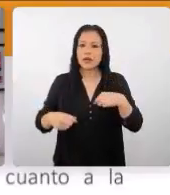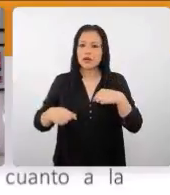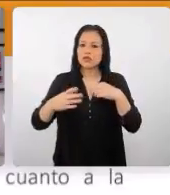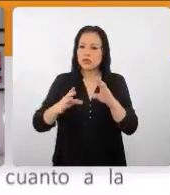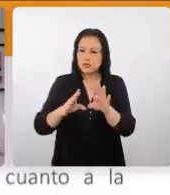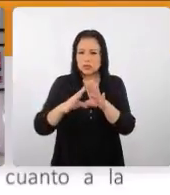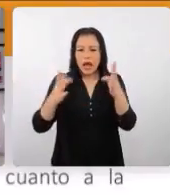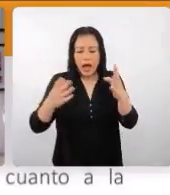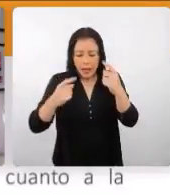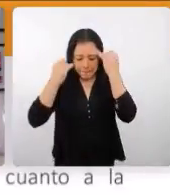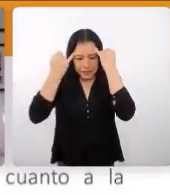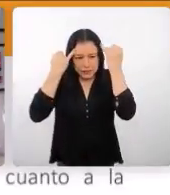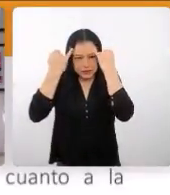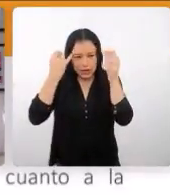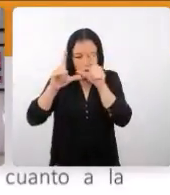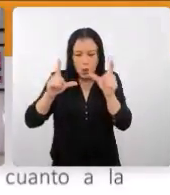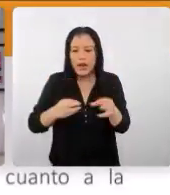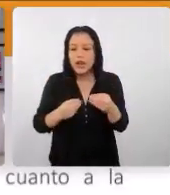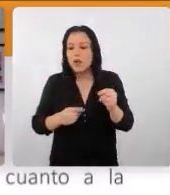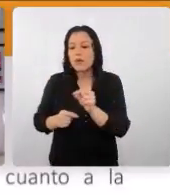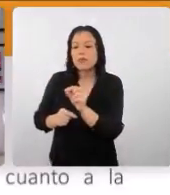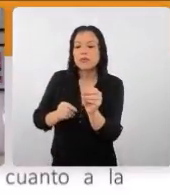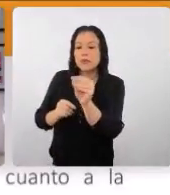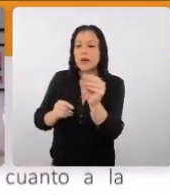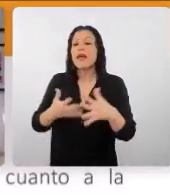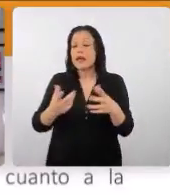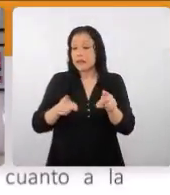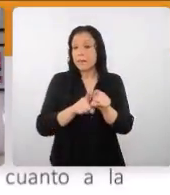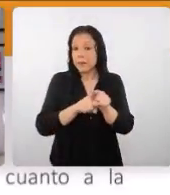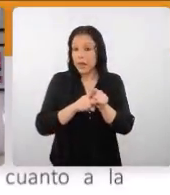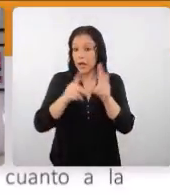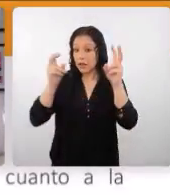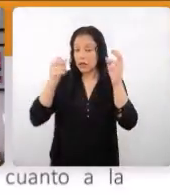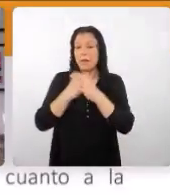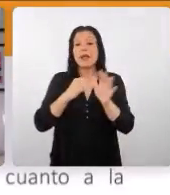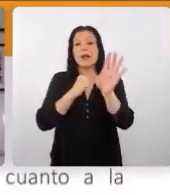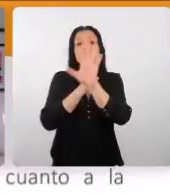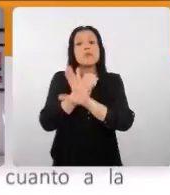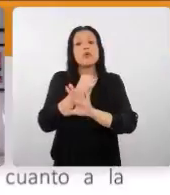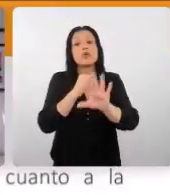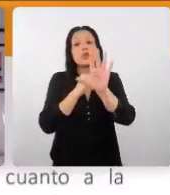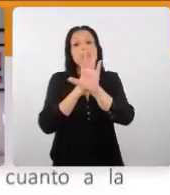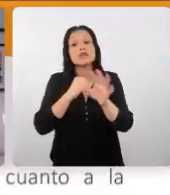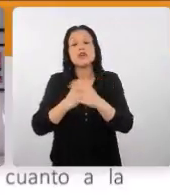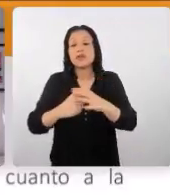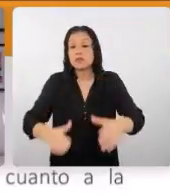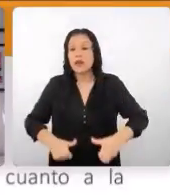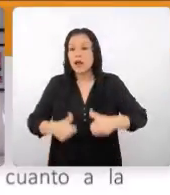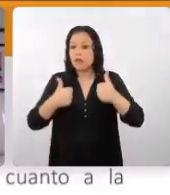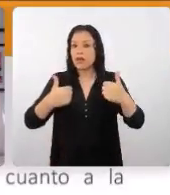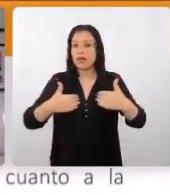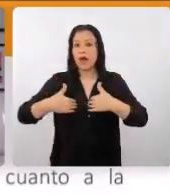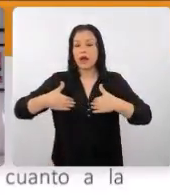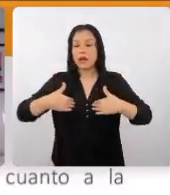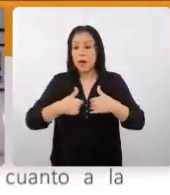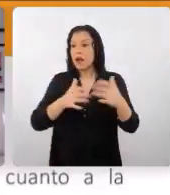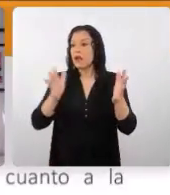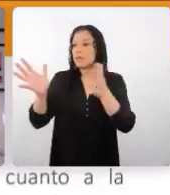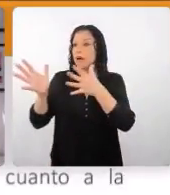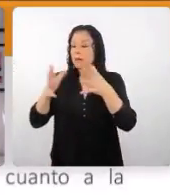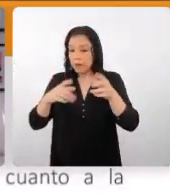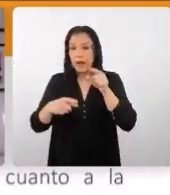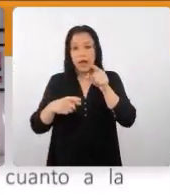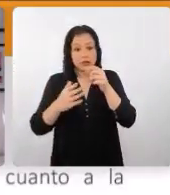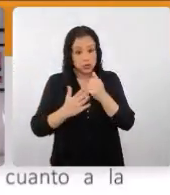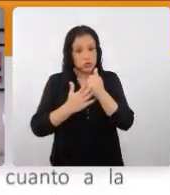una oferta que también permita el biocuidado, ¿no? Porque justamente tener un espacio ventilado al aire libre nos